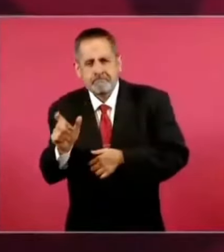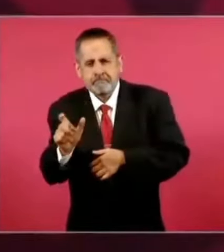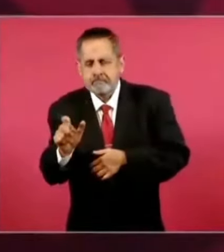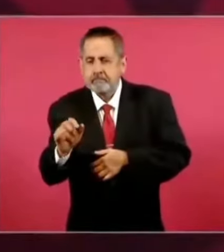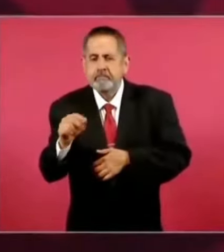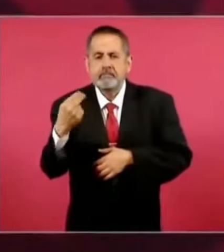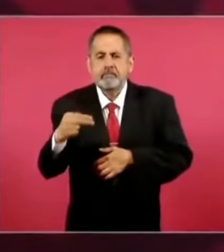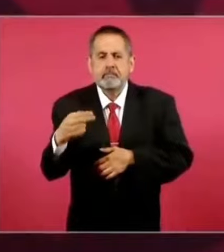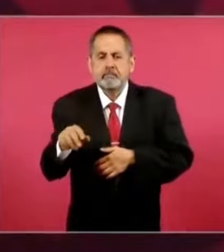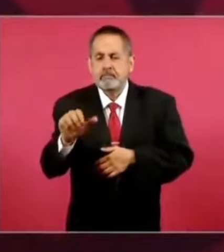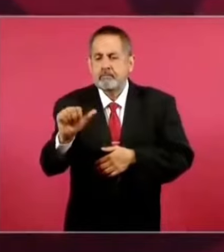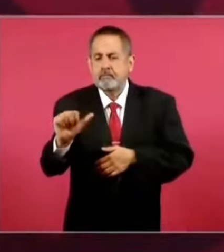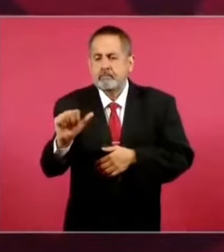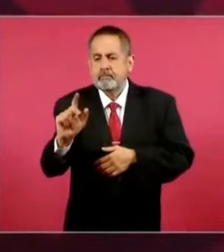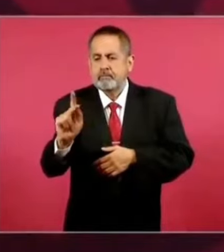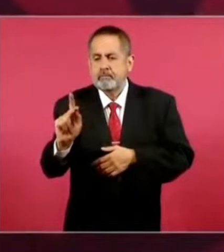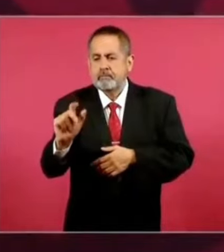apapacho.